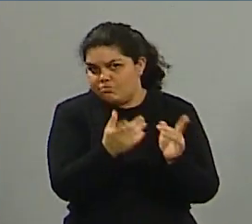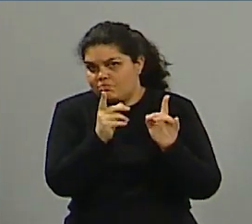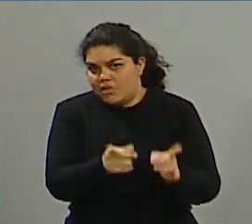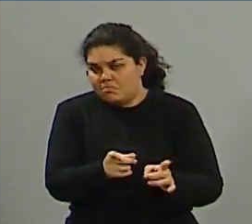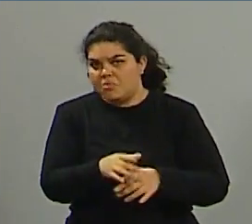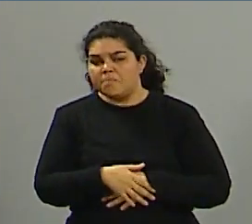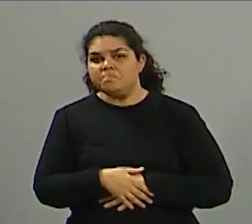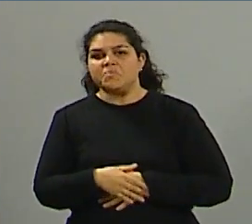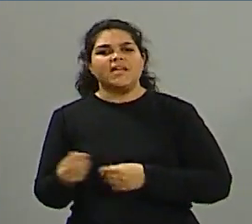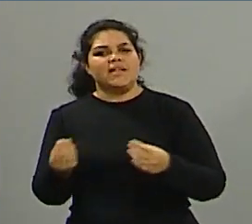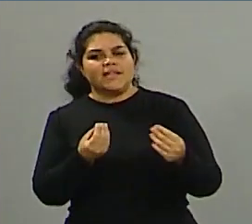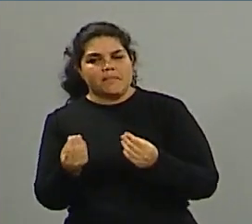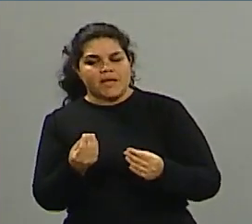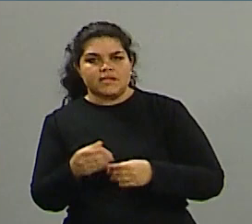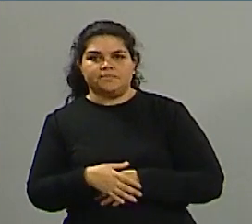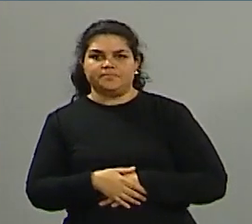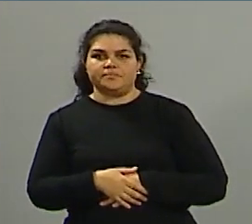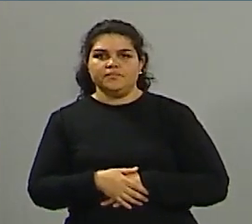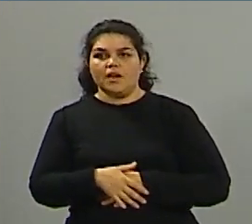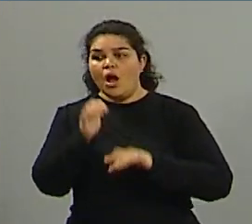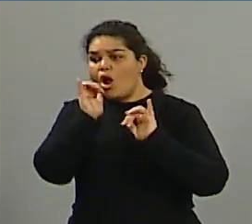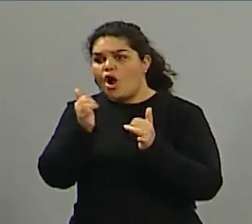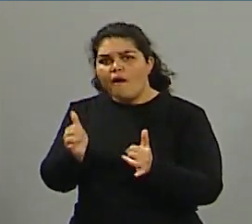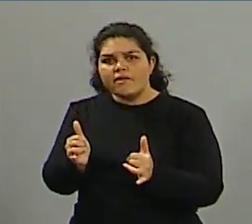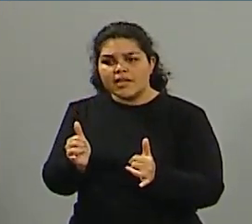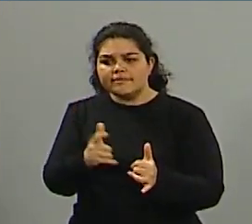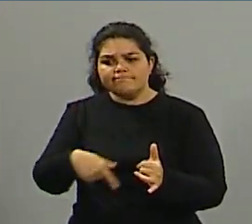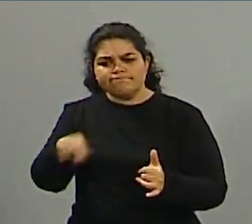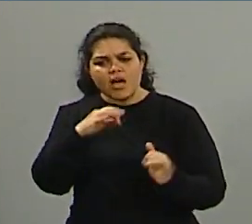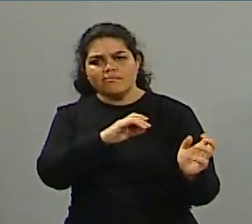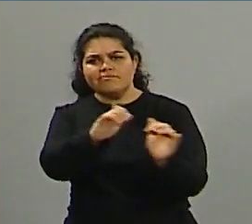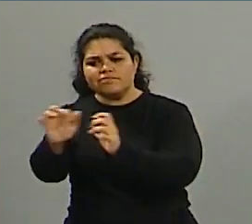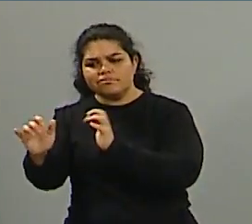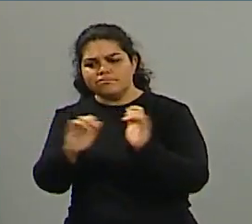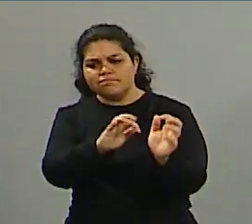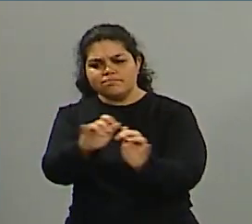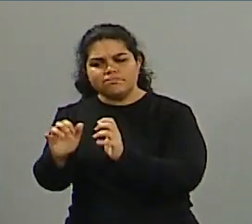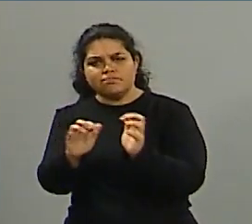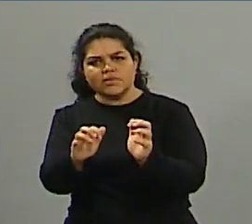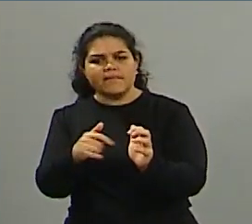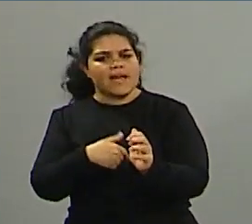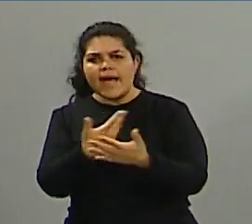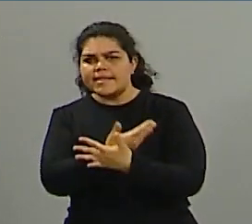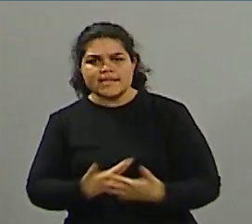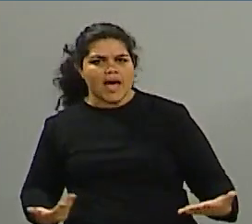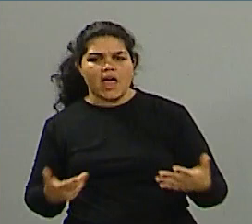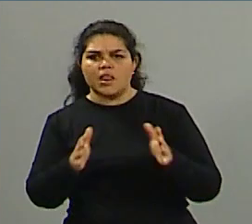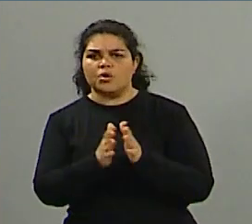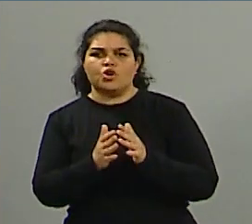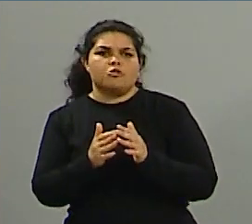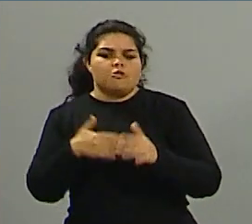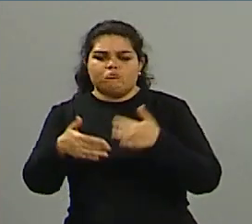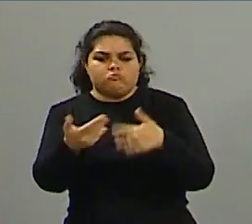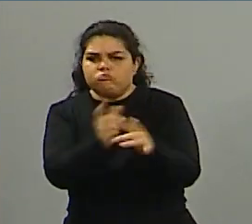esto del hartazgo, de no progresamos, y bueno, y se demostró, ¿no? Creo que ellos pudieron poner su